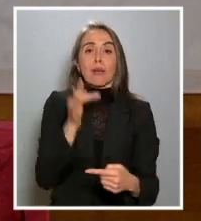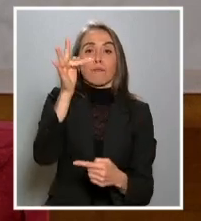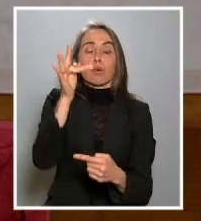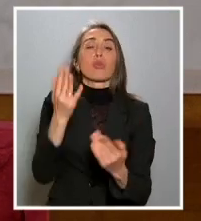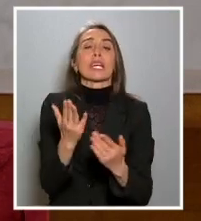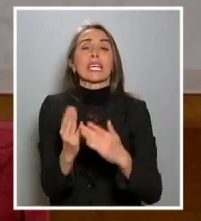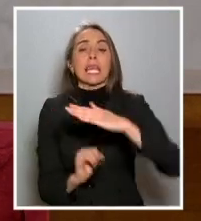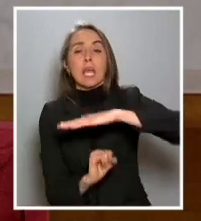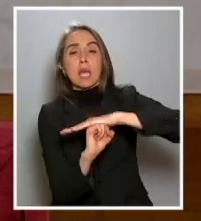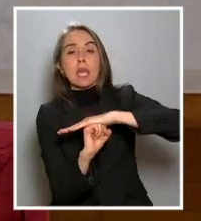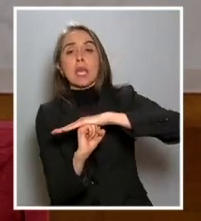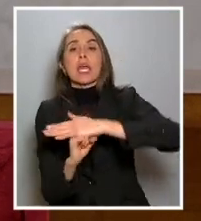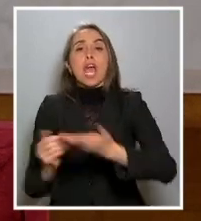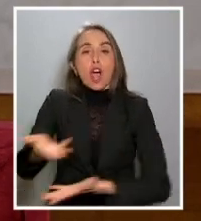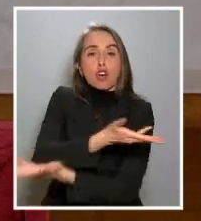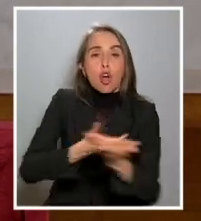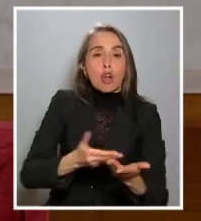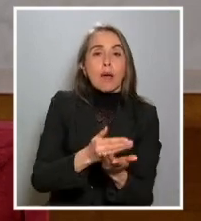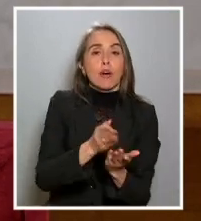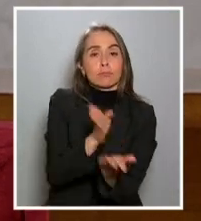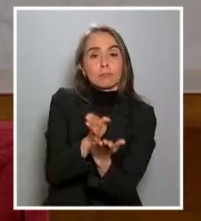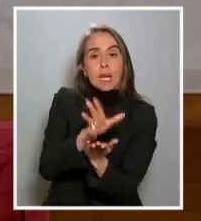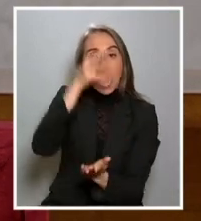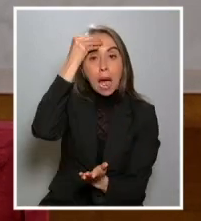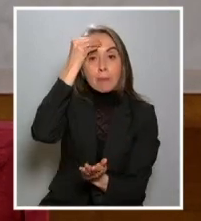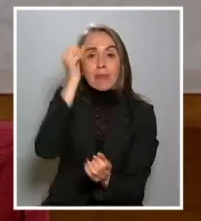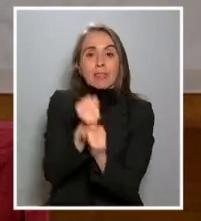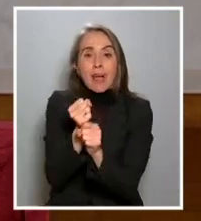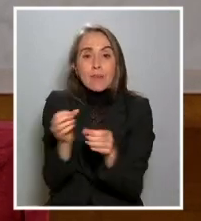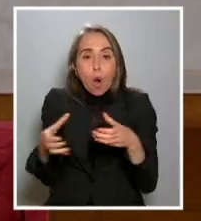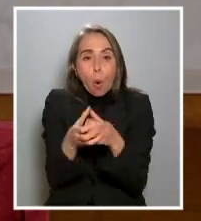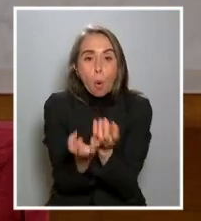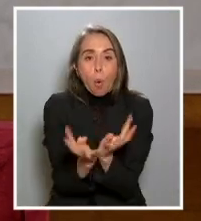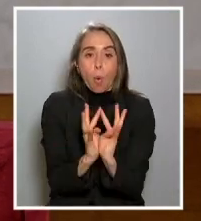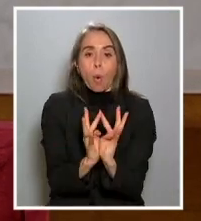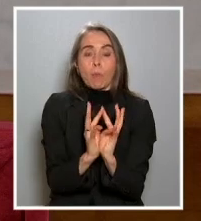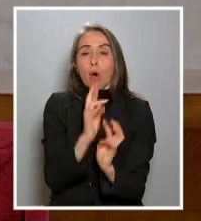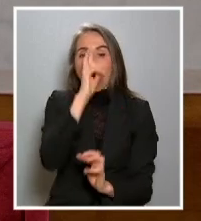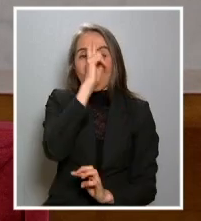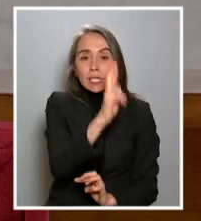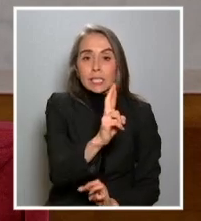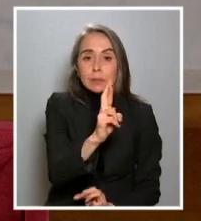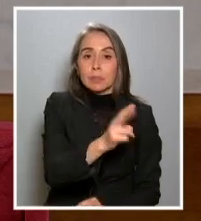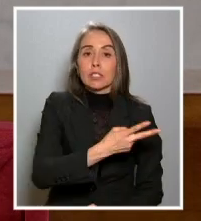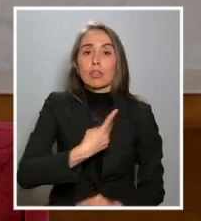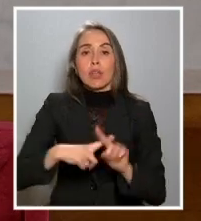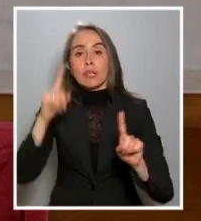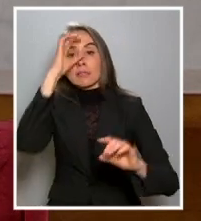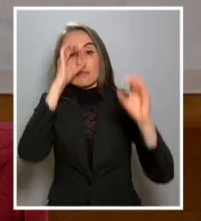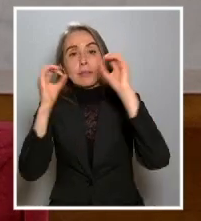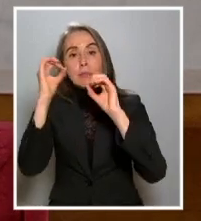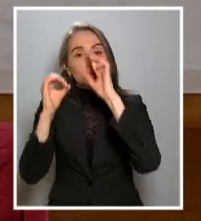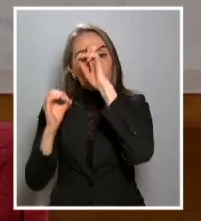colaboración, en la disciplina bien aprendida, en el trabajo en equipo y en el respeto a nuestras diferencias.